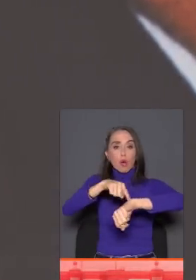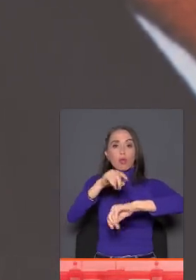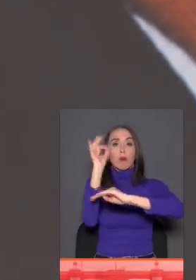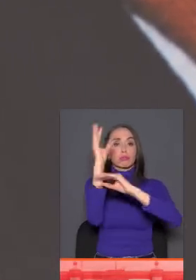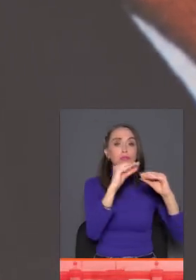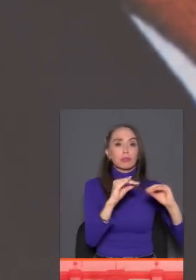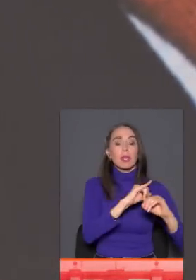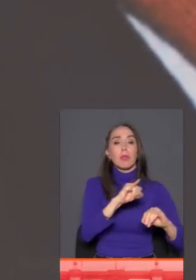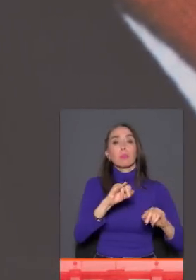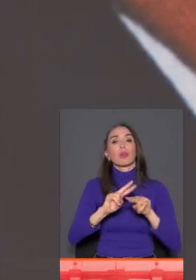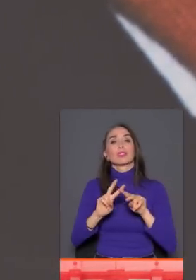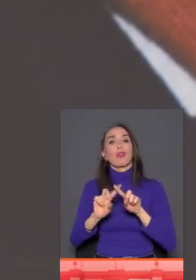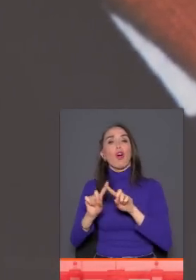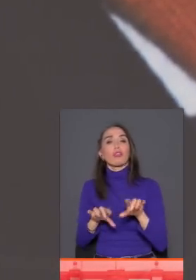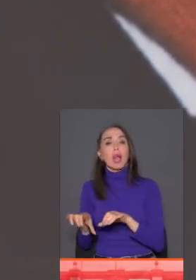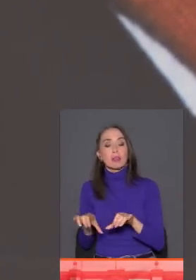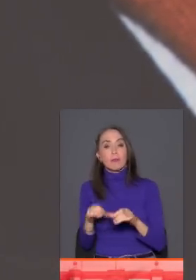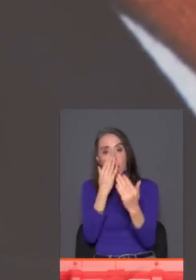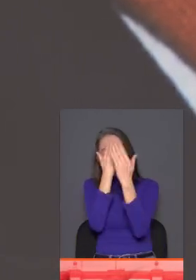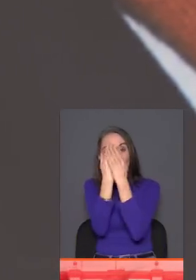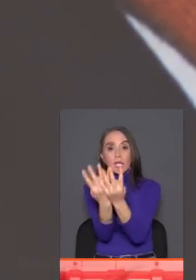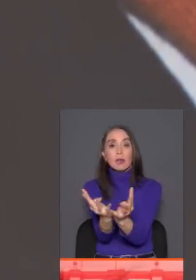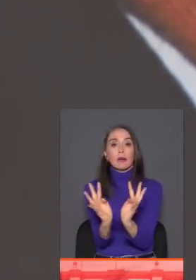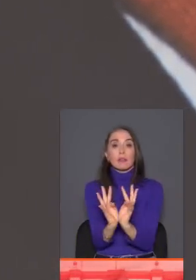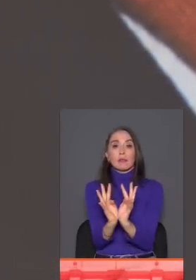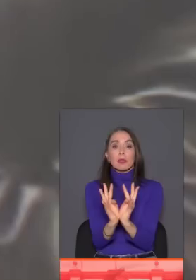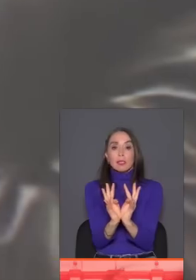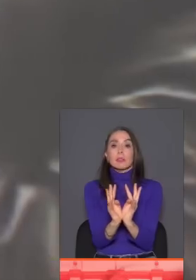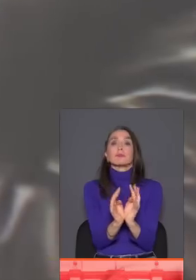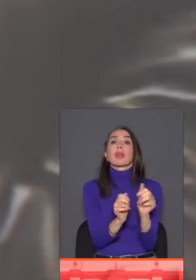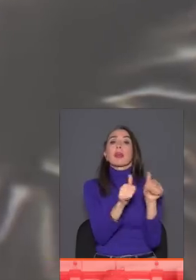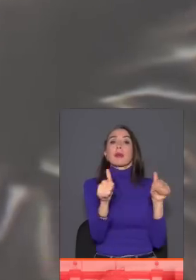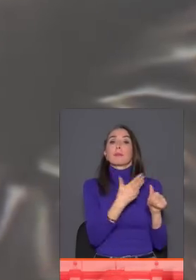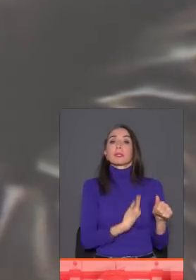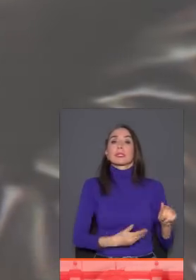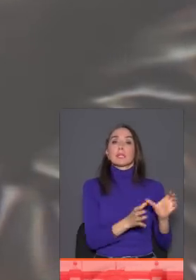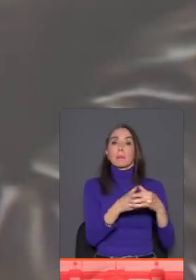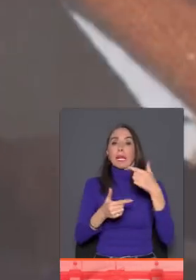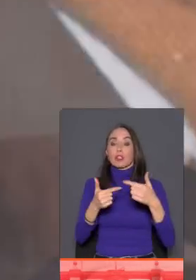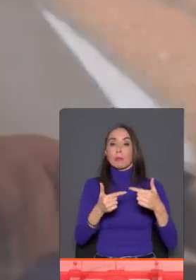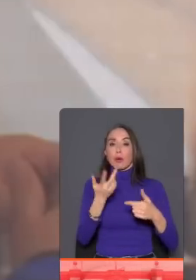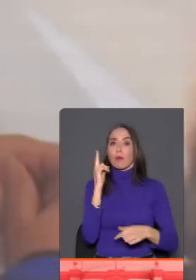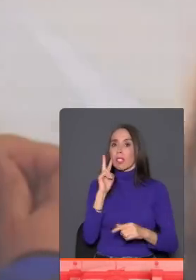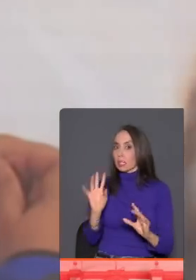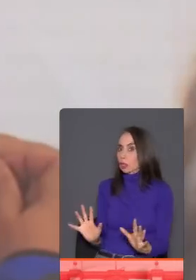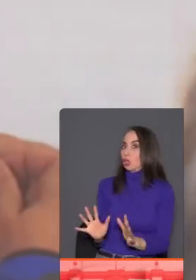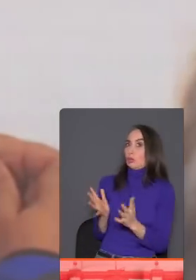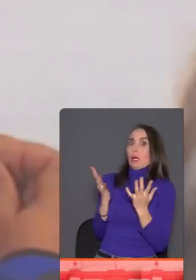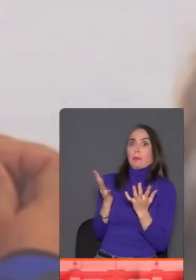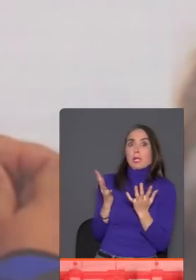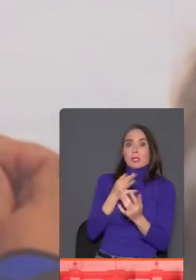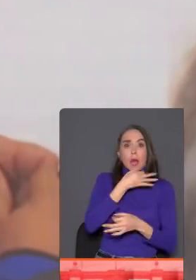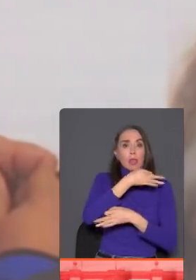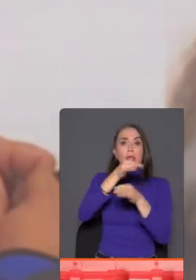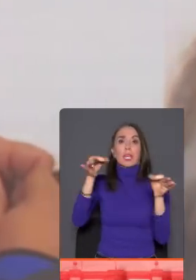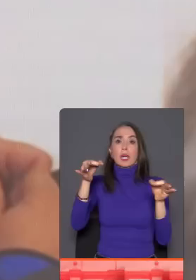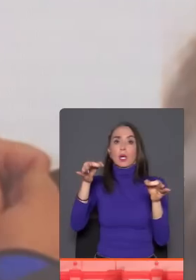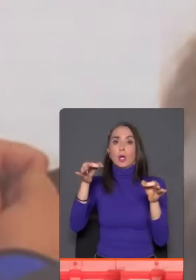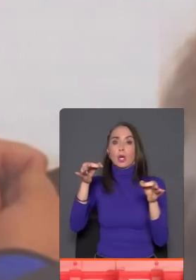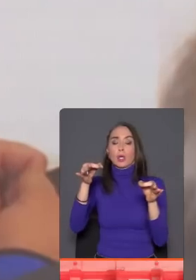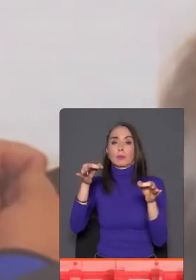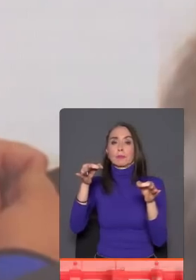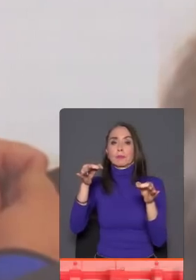actividades más y se encontró cara a cara con aquellos dirigentes que el día viernes reaccionaron con sorpresa la mayoría luego de esta definición